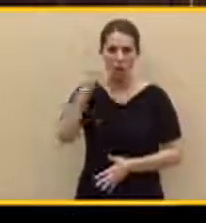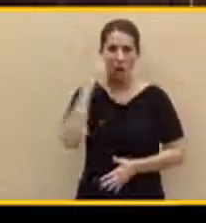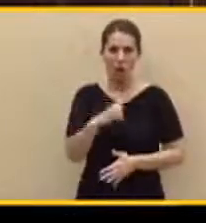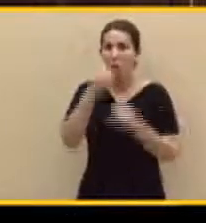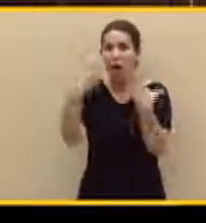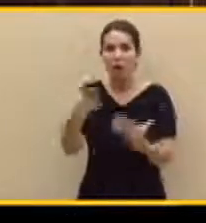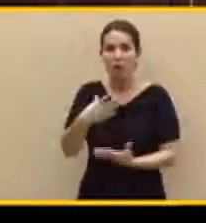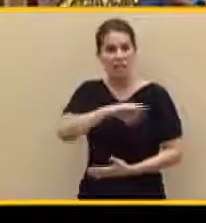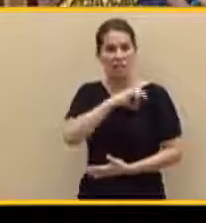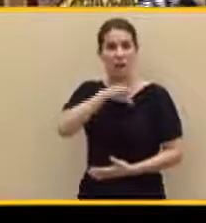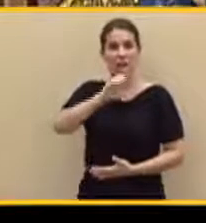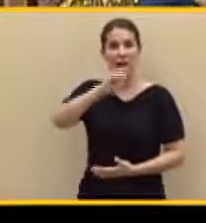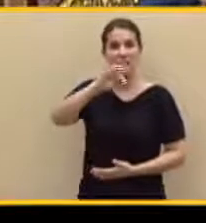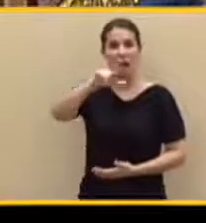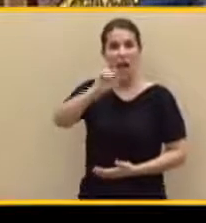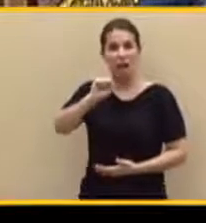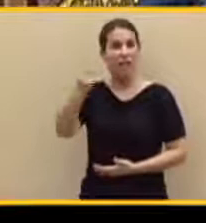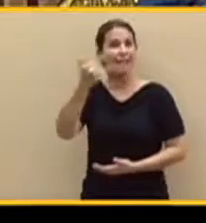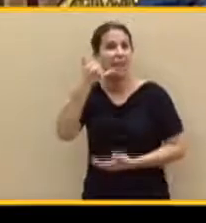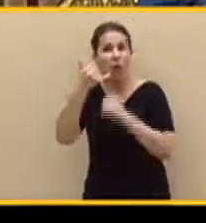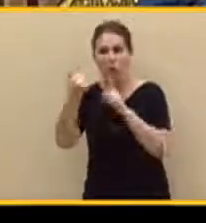Catalá, por favor, se lo pido.